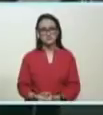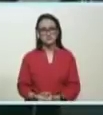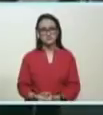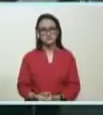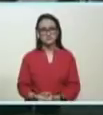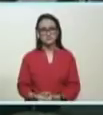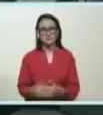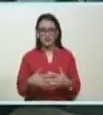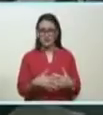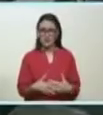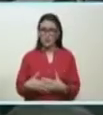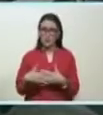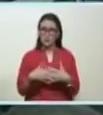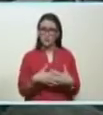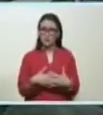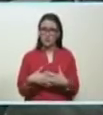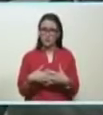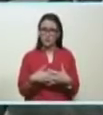No.